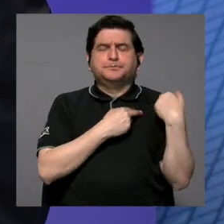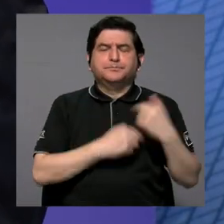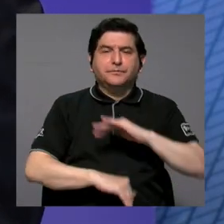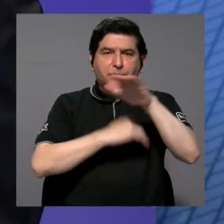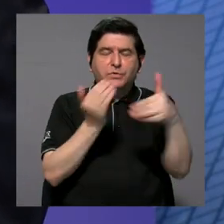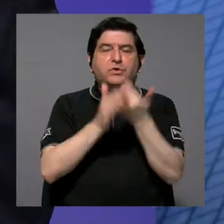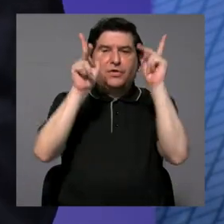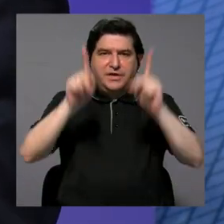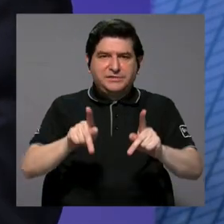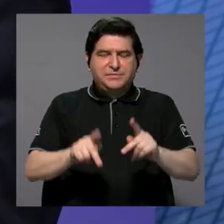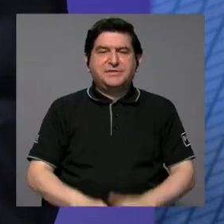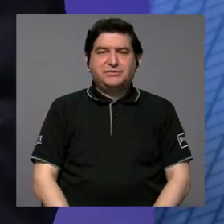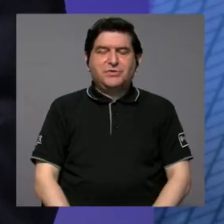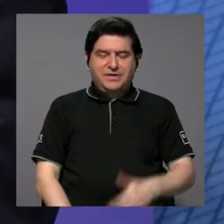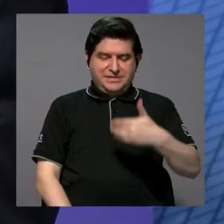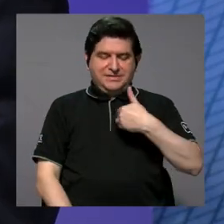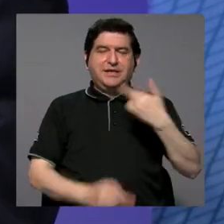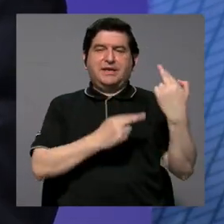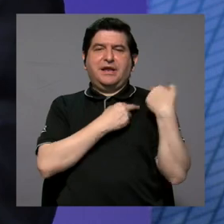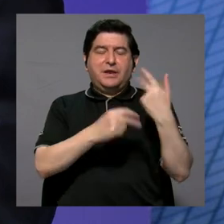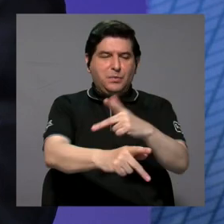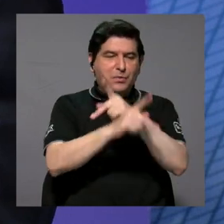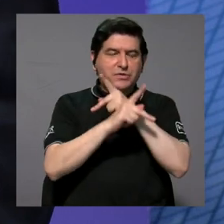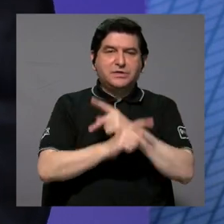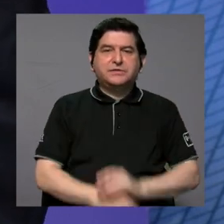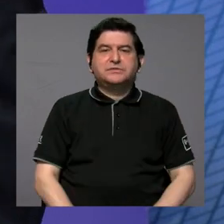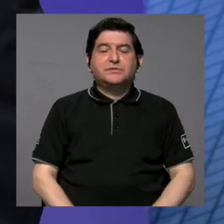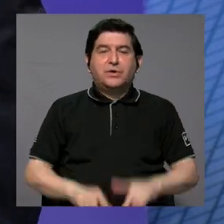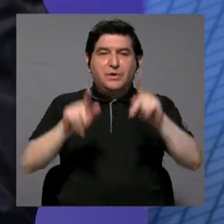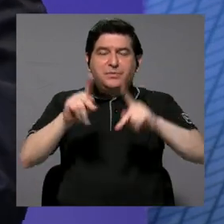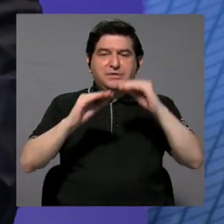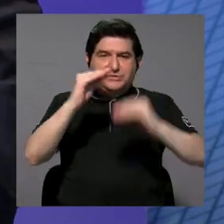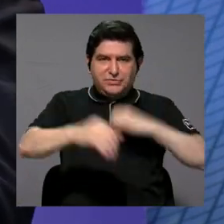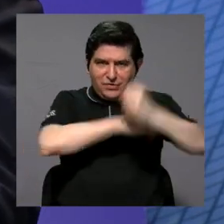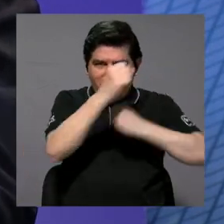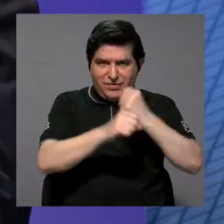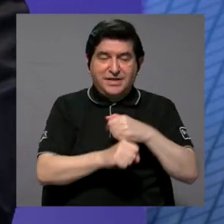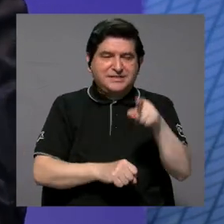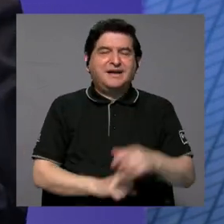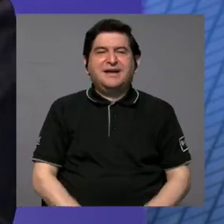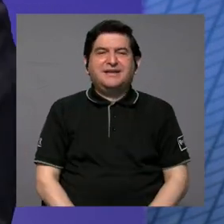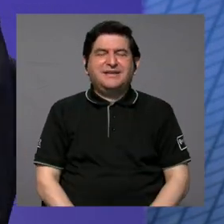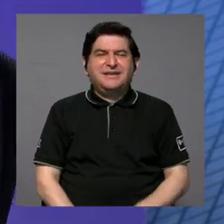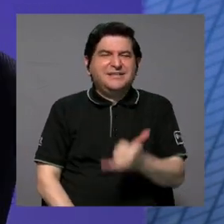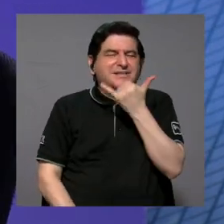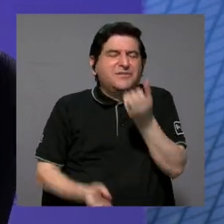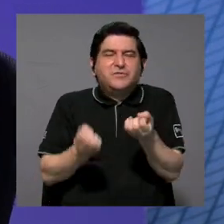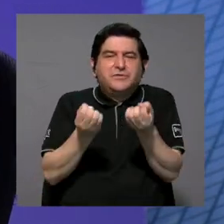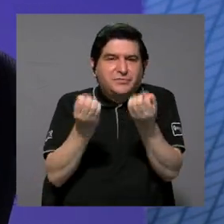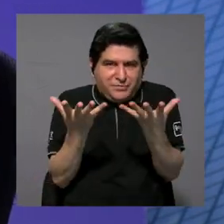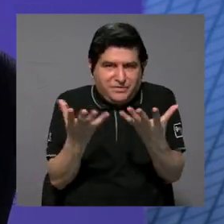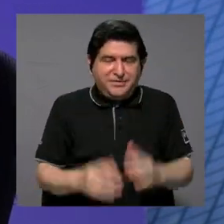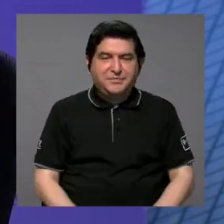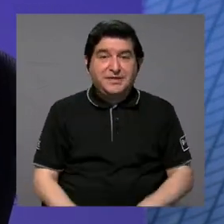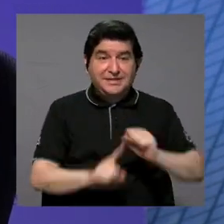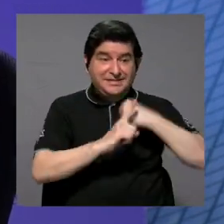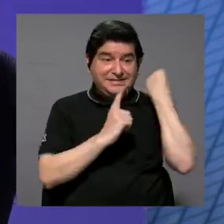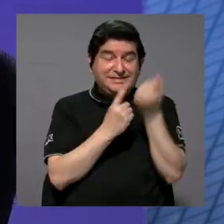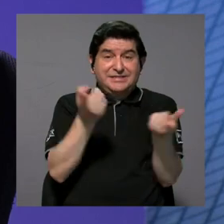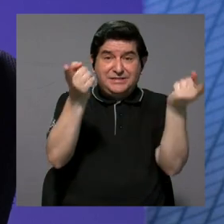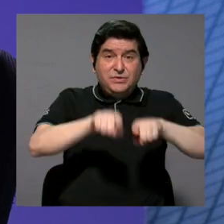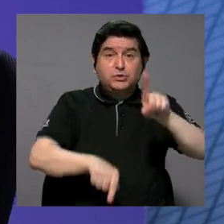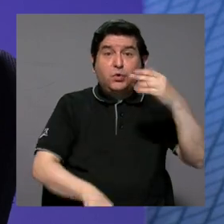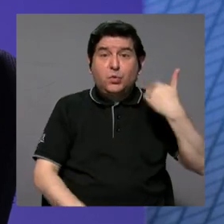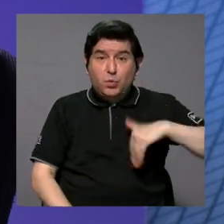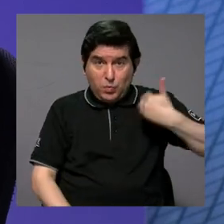Todas las personas tenemos que sentirnos responsables de la protección de las personas menores de edad. Aquí falló, fallaron muchas cosas. En primer lugar, la situación se da